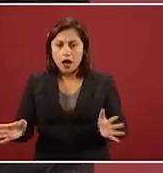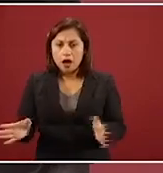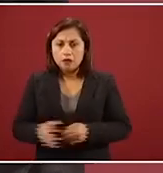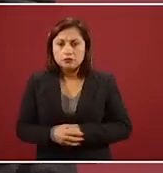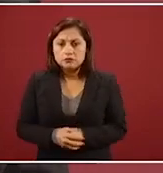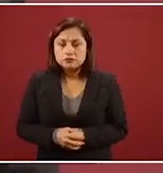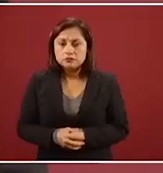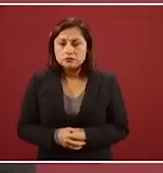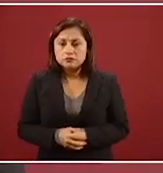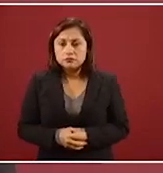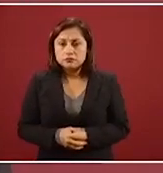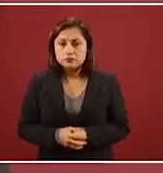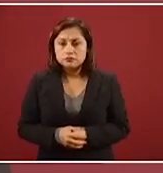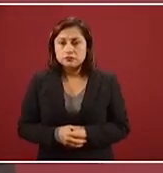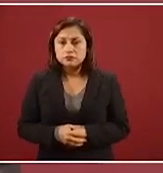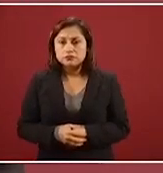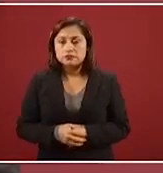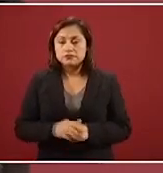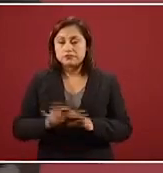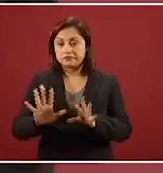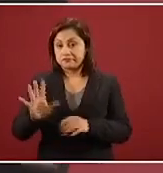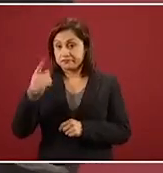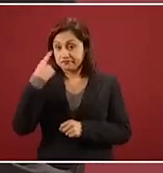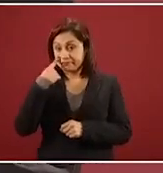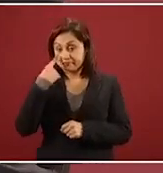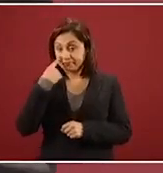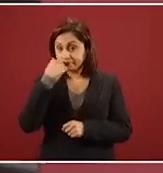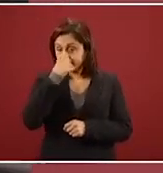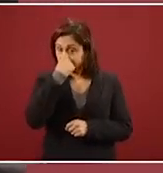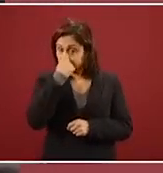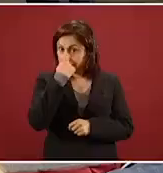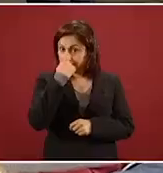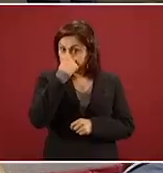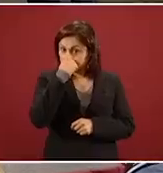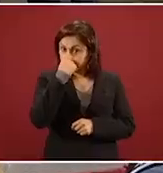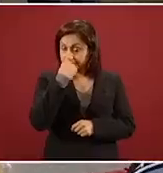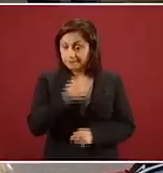Además, yo